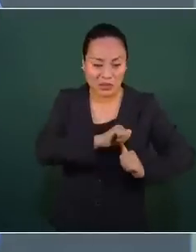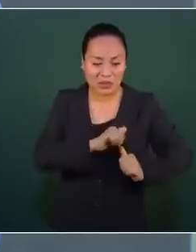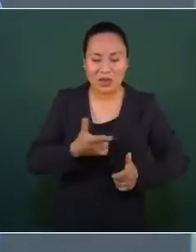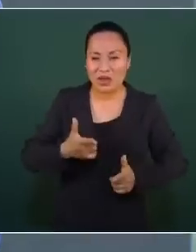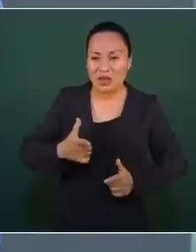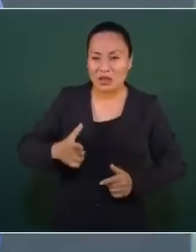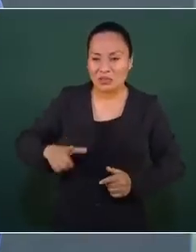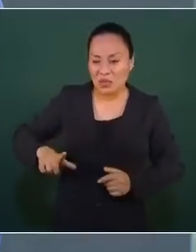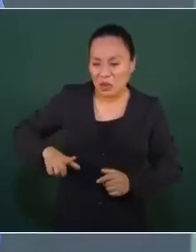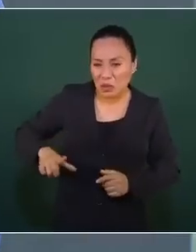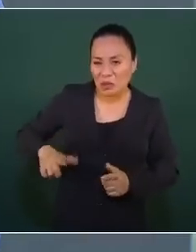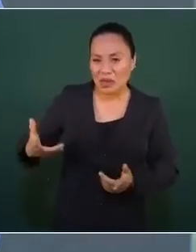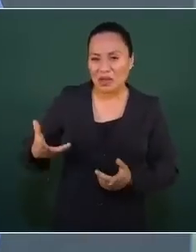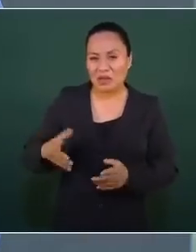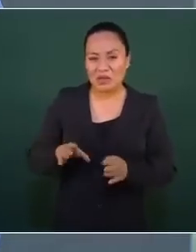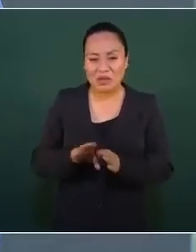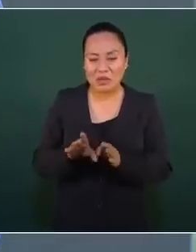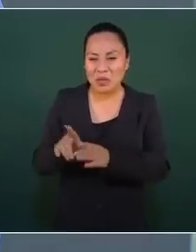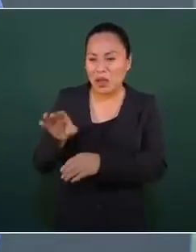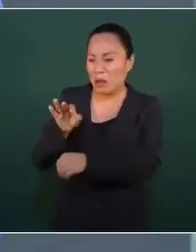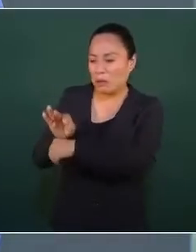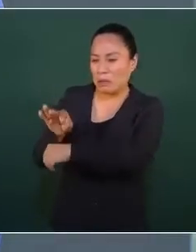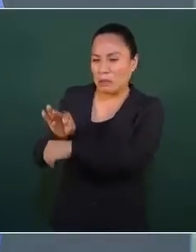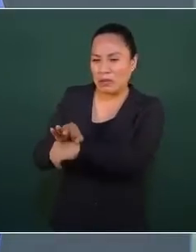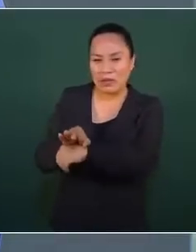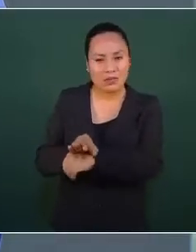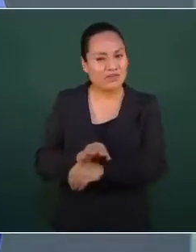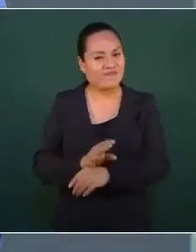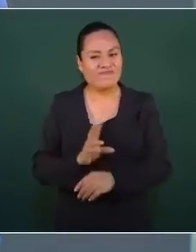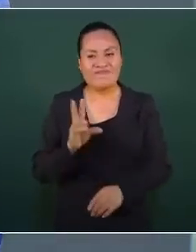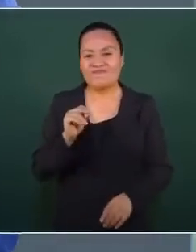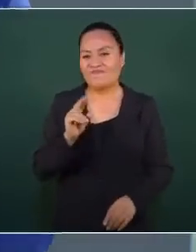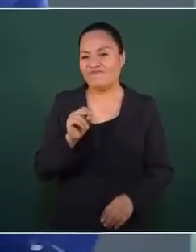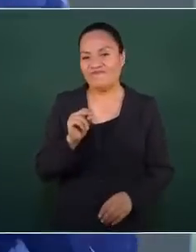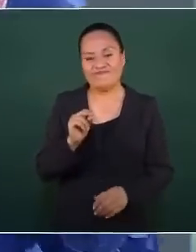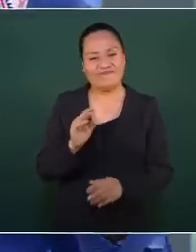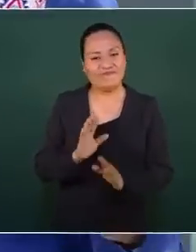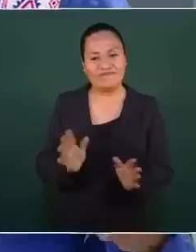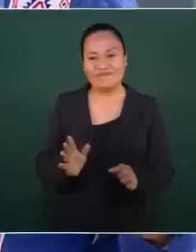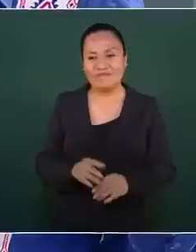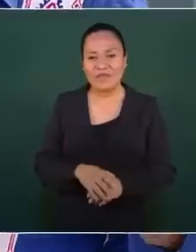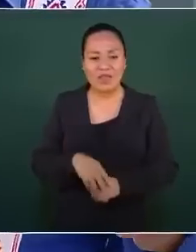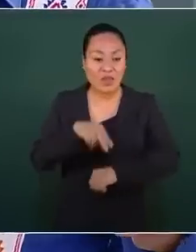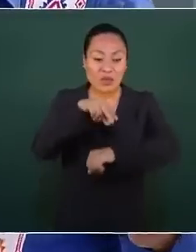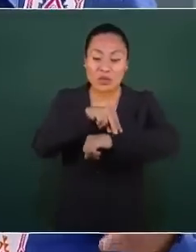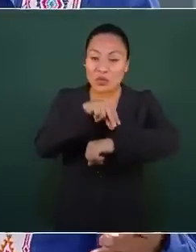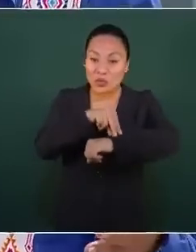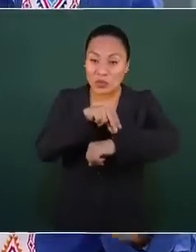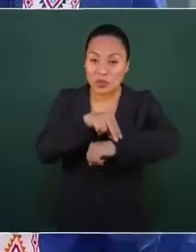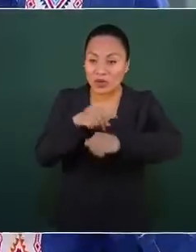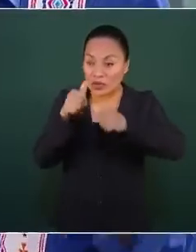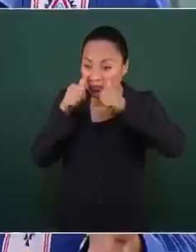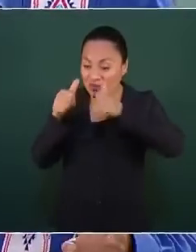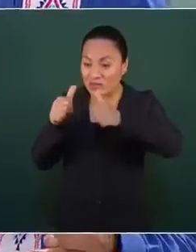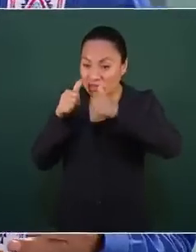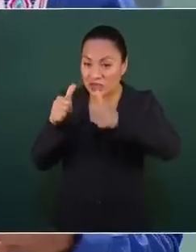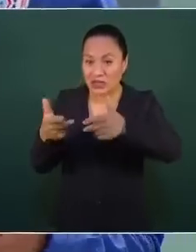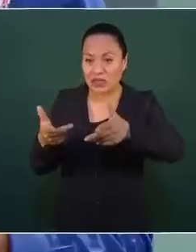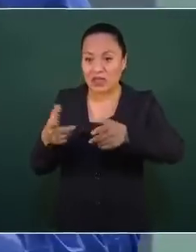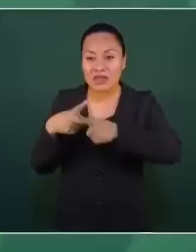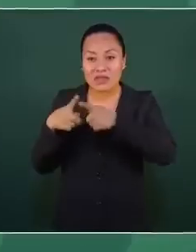y de injusticias y de privilegios. El no tener médicos generales y mucho